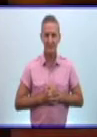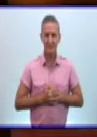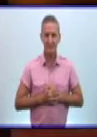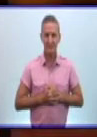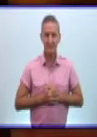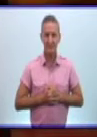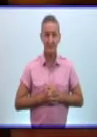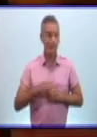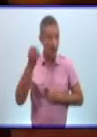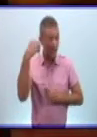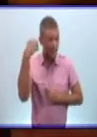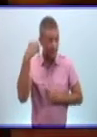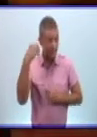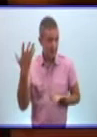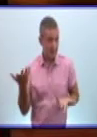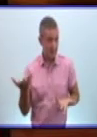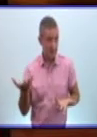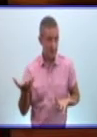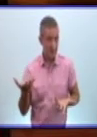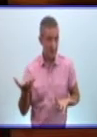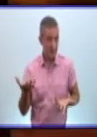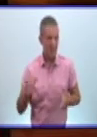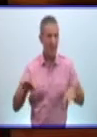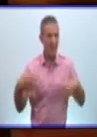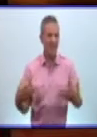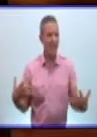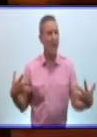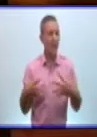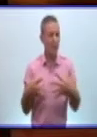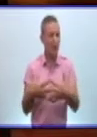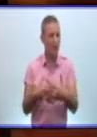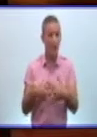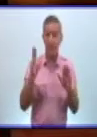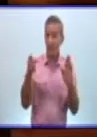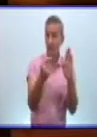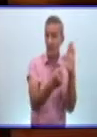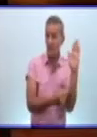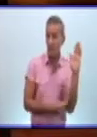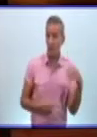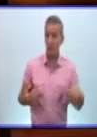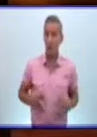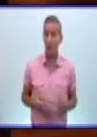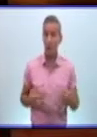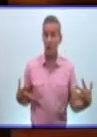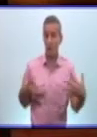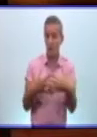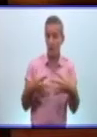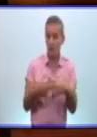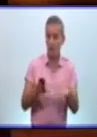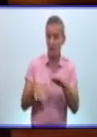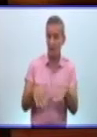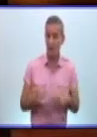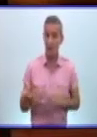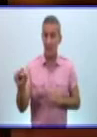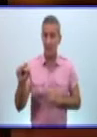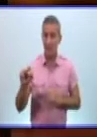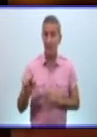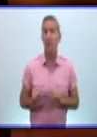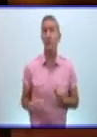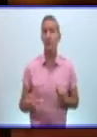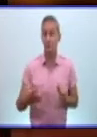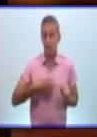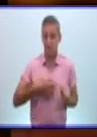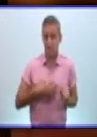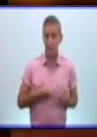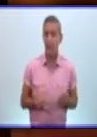Ya sabemos entonces qué es una mezcla. Las propiedades de las mezclas dependen de las sustancias que las componen, pero